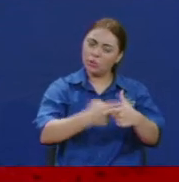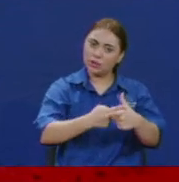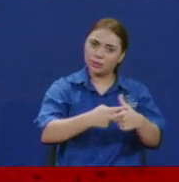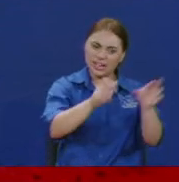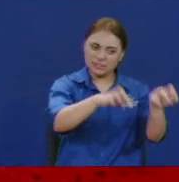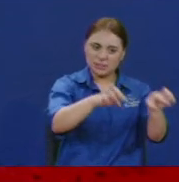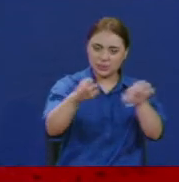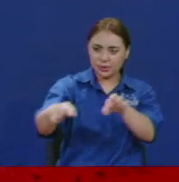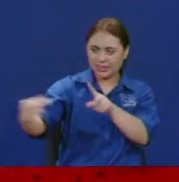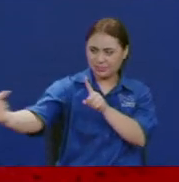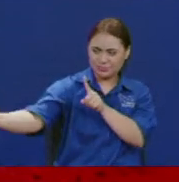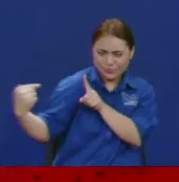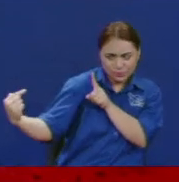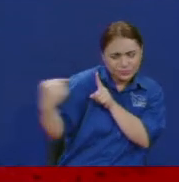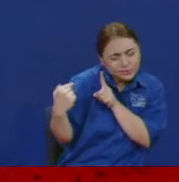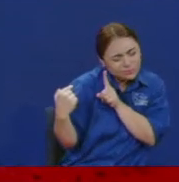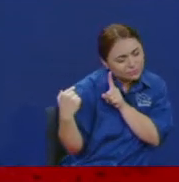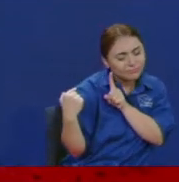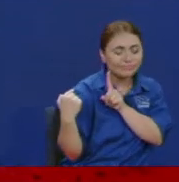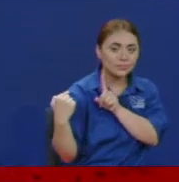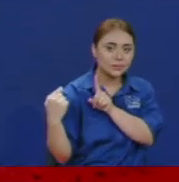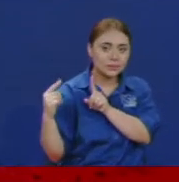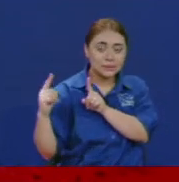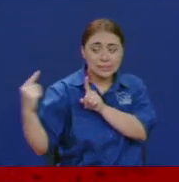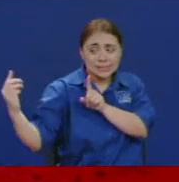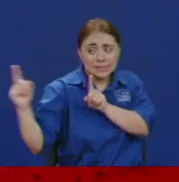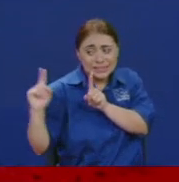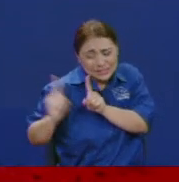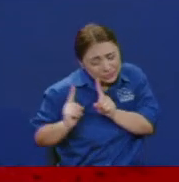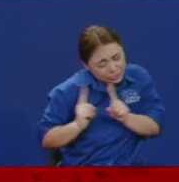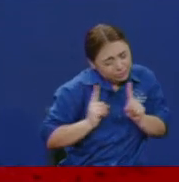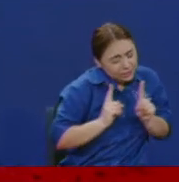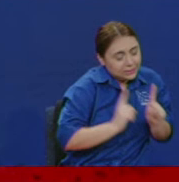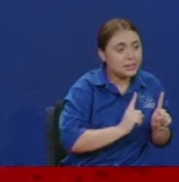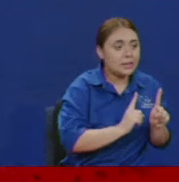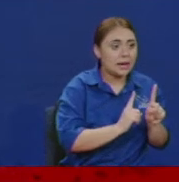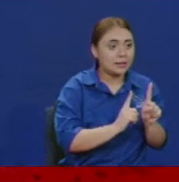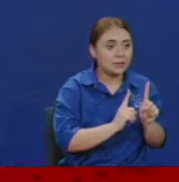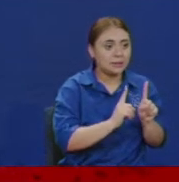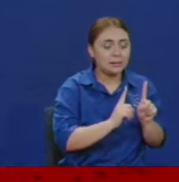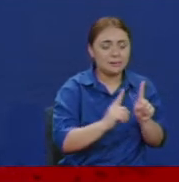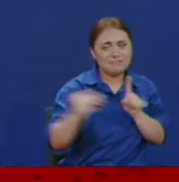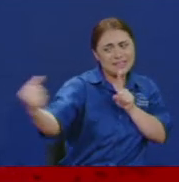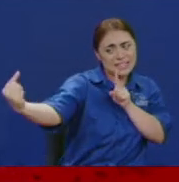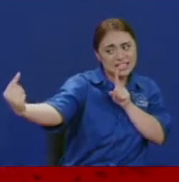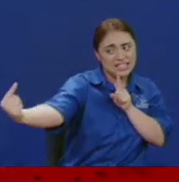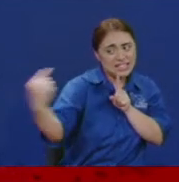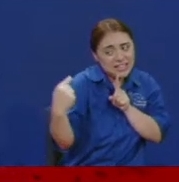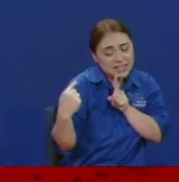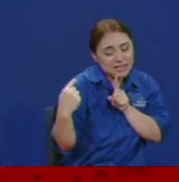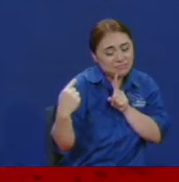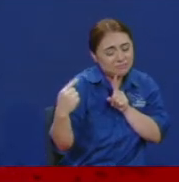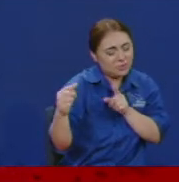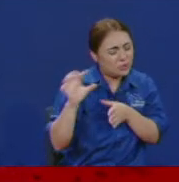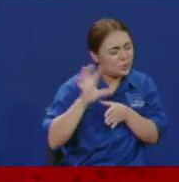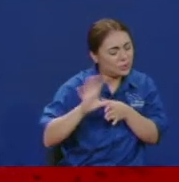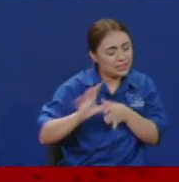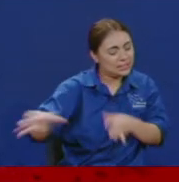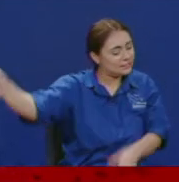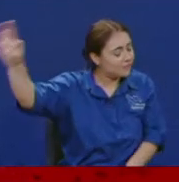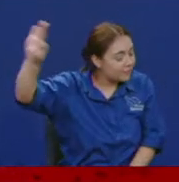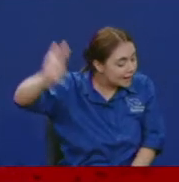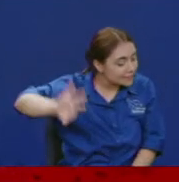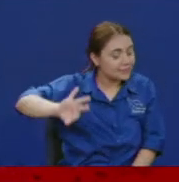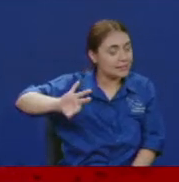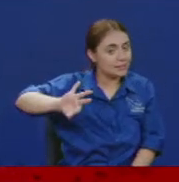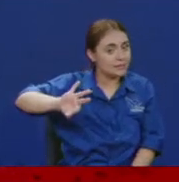persigan y digan todo género de mal contra vosotros falsamente por